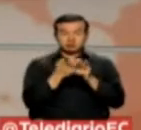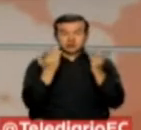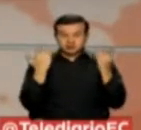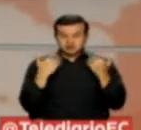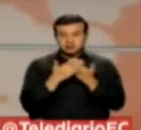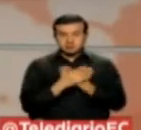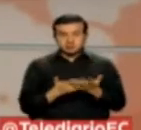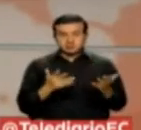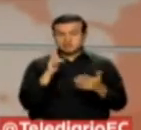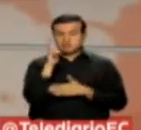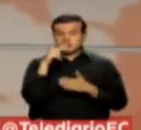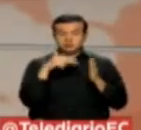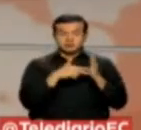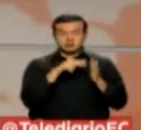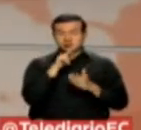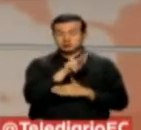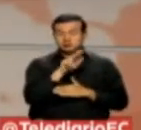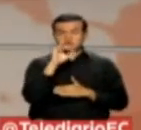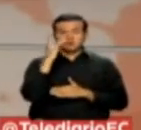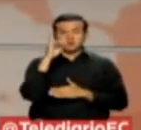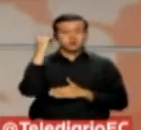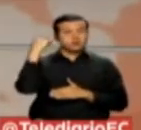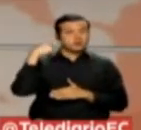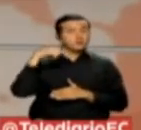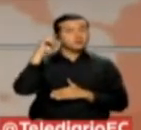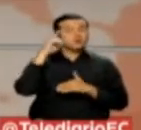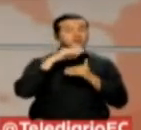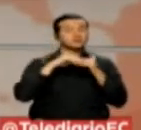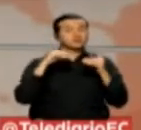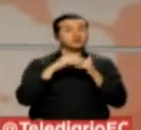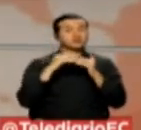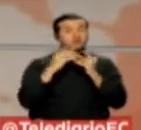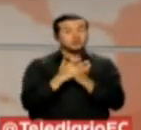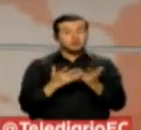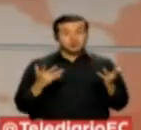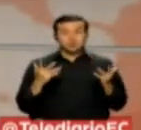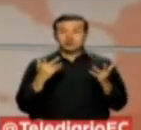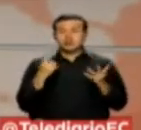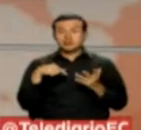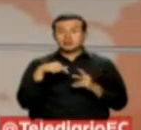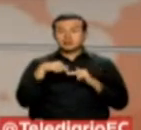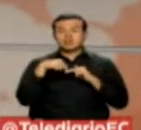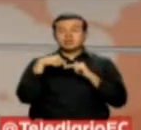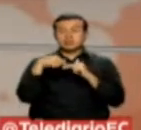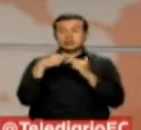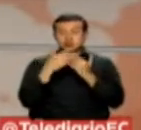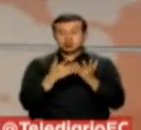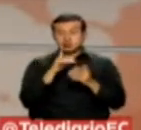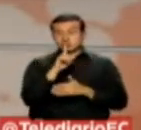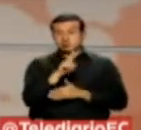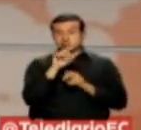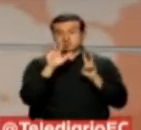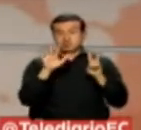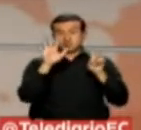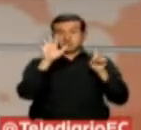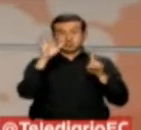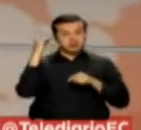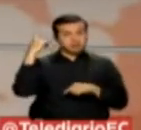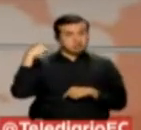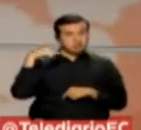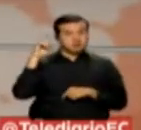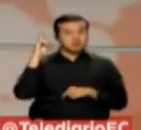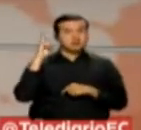hipotecarios, 3.318 millones de dólares en quirografarios y 176